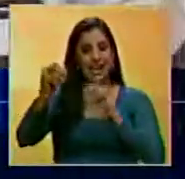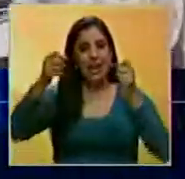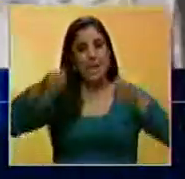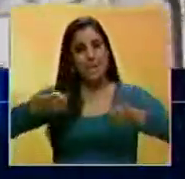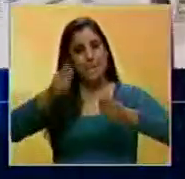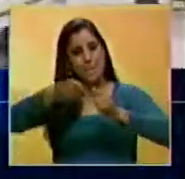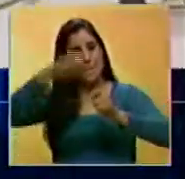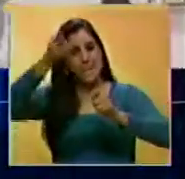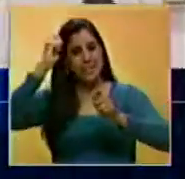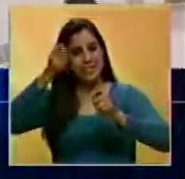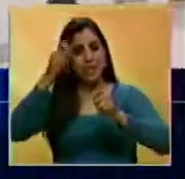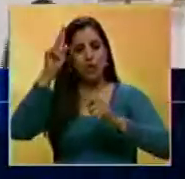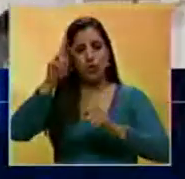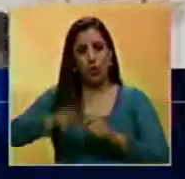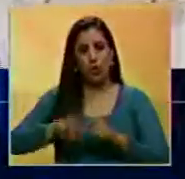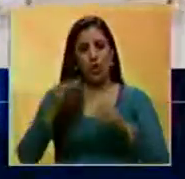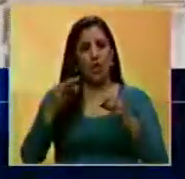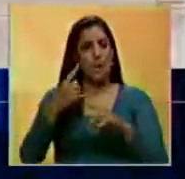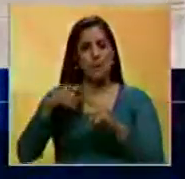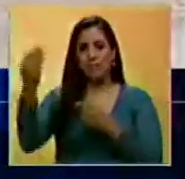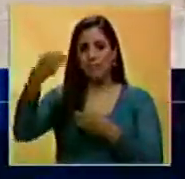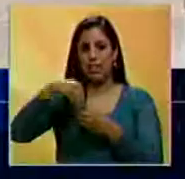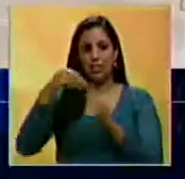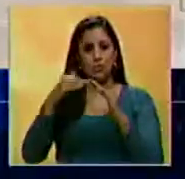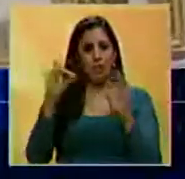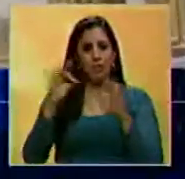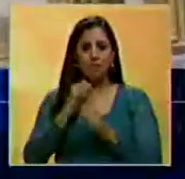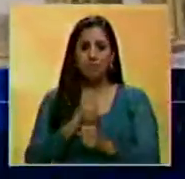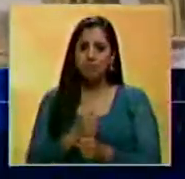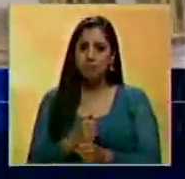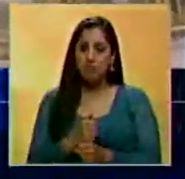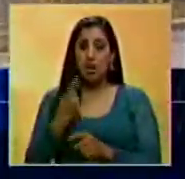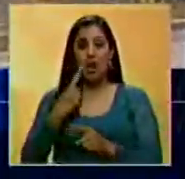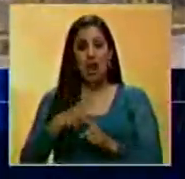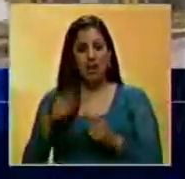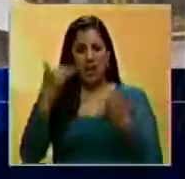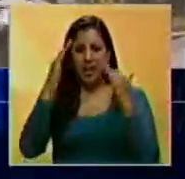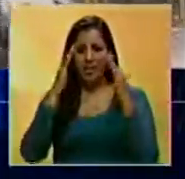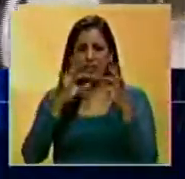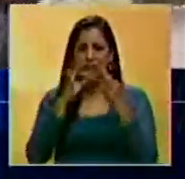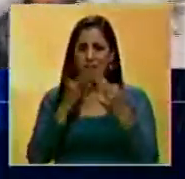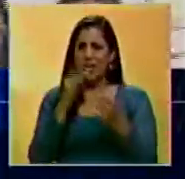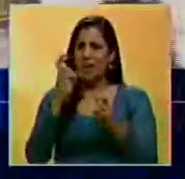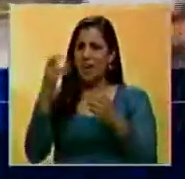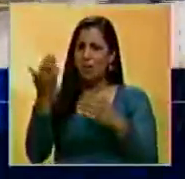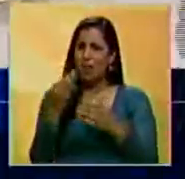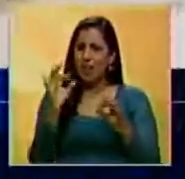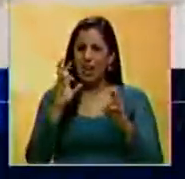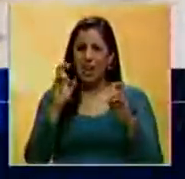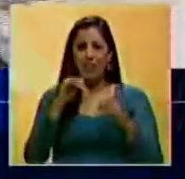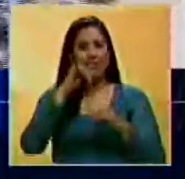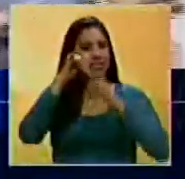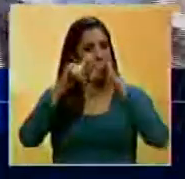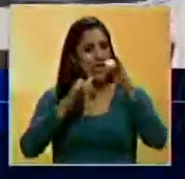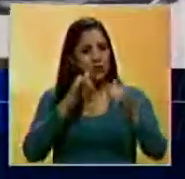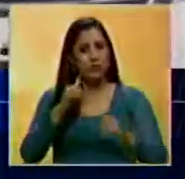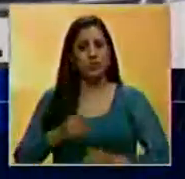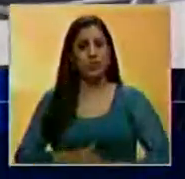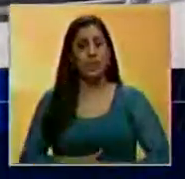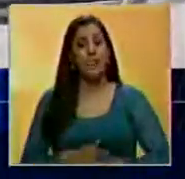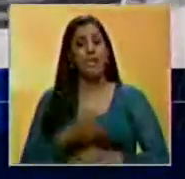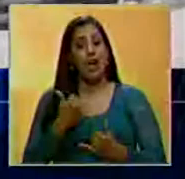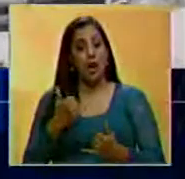acostumbraban todos los días pero no regresaron a sus hogares lo que llamó la atención de sus familiares quienes denunciaron el hecho